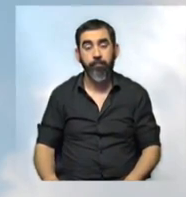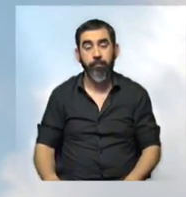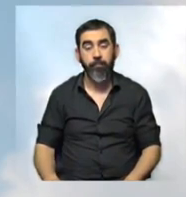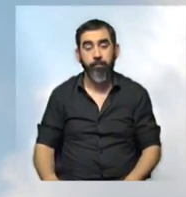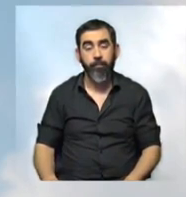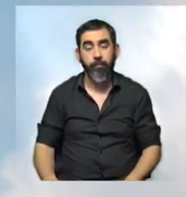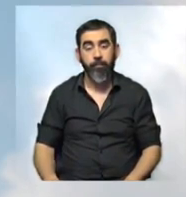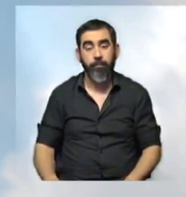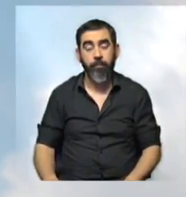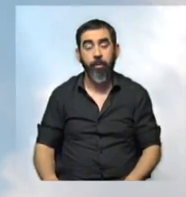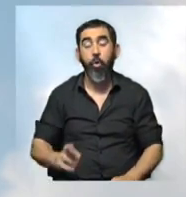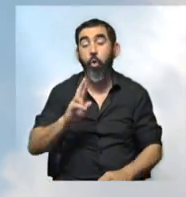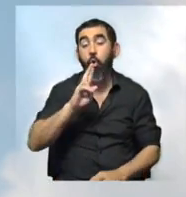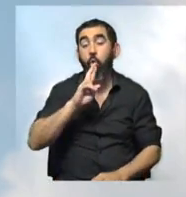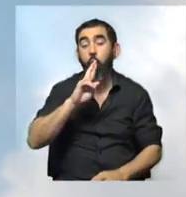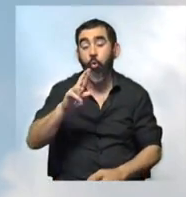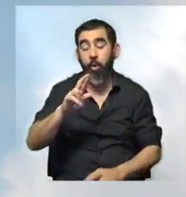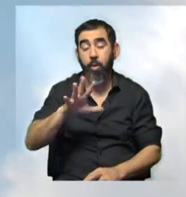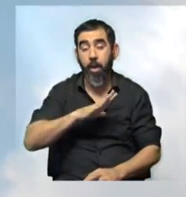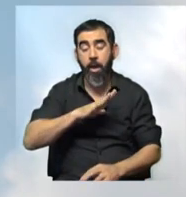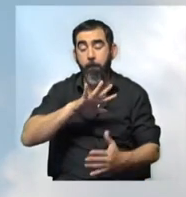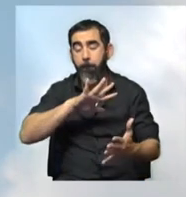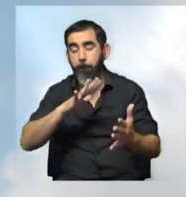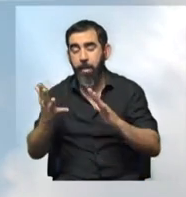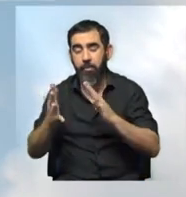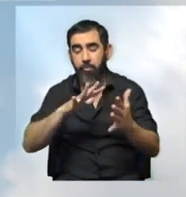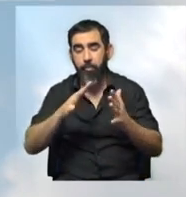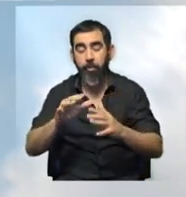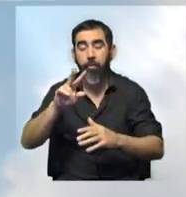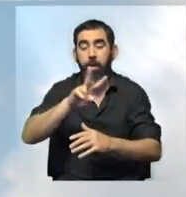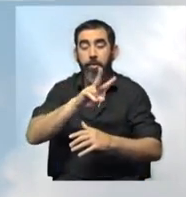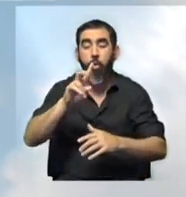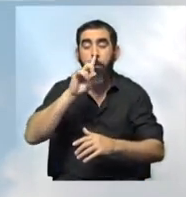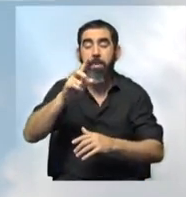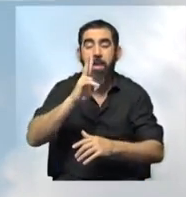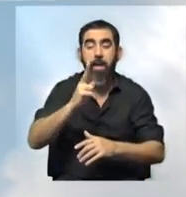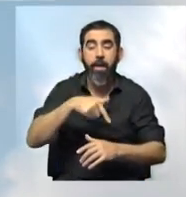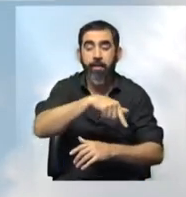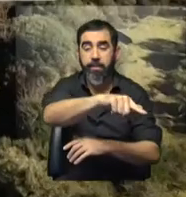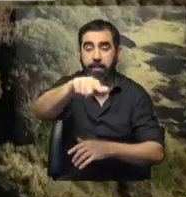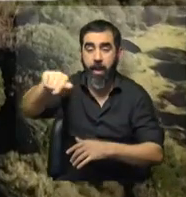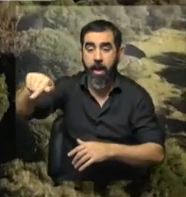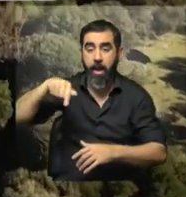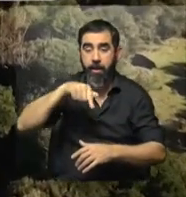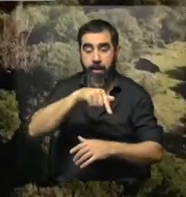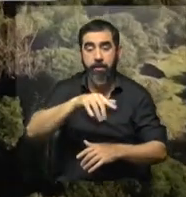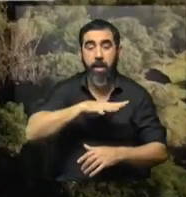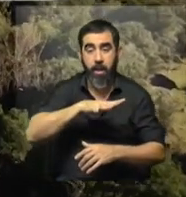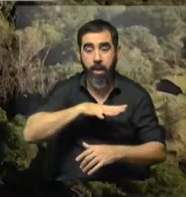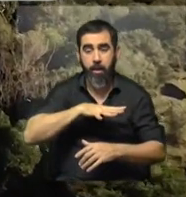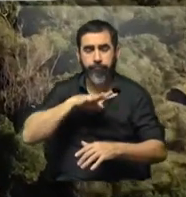En cuanto a los resultados, obtuvimos que aproximadamente 22.000 hectáreas de bosque se encuentran